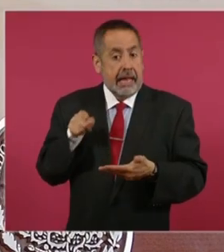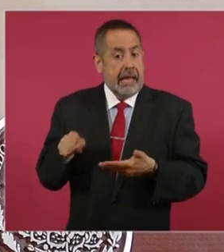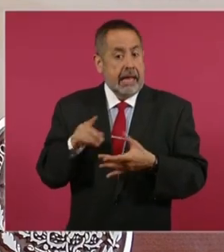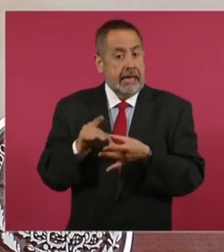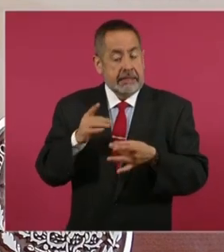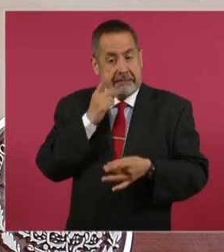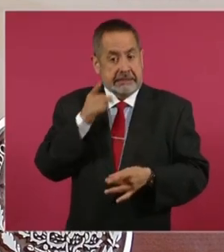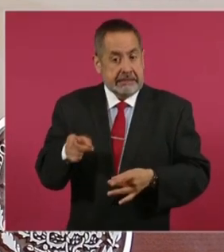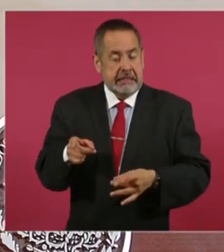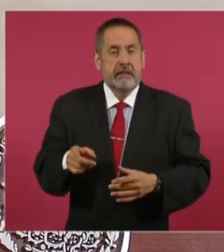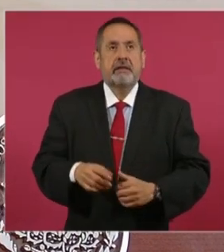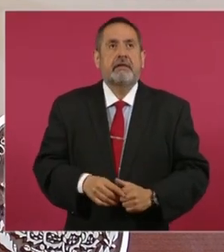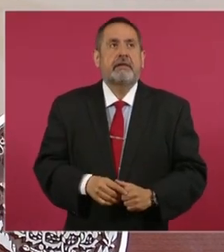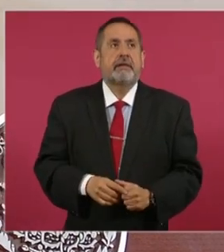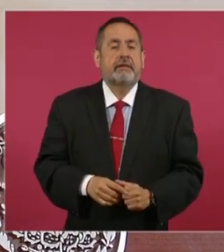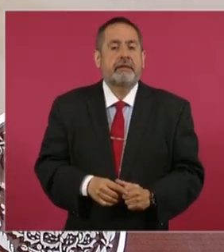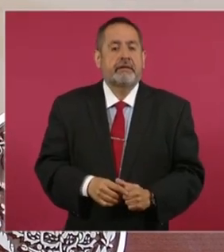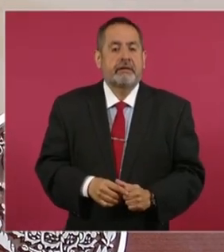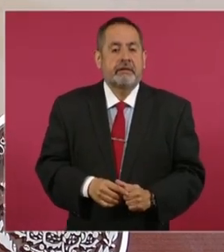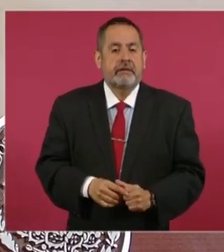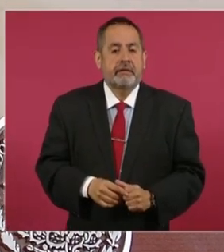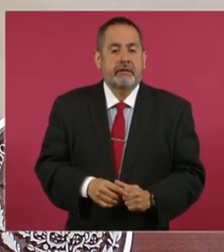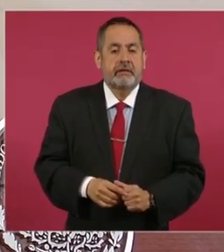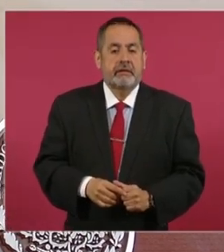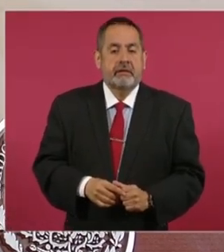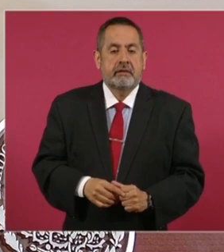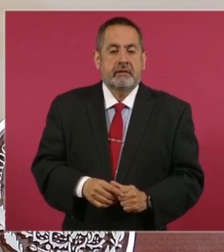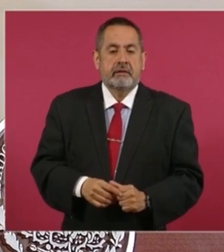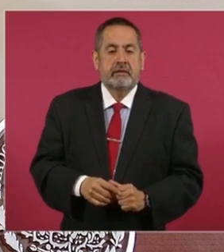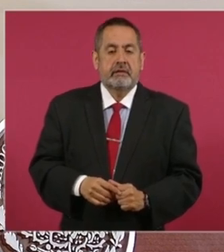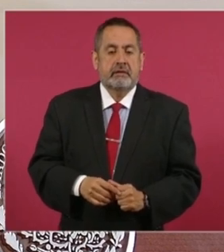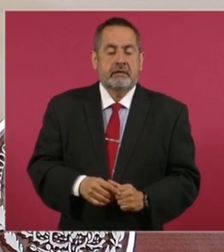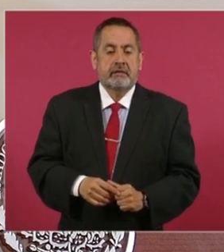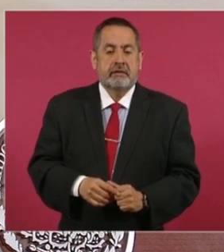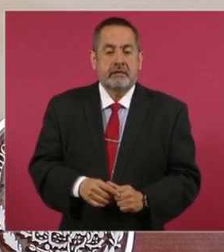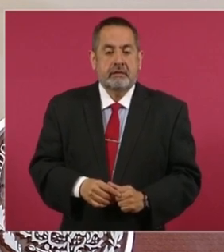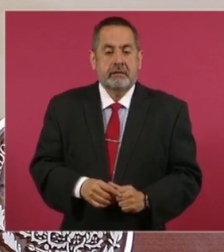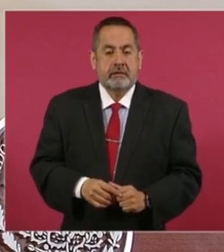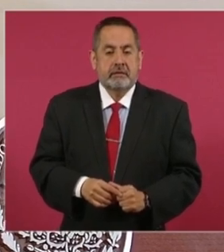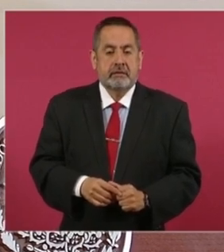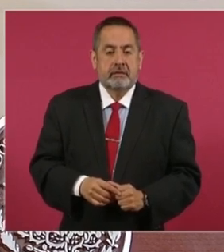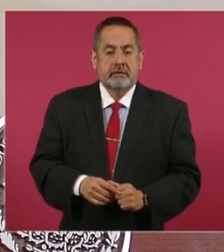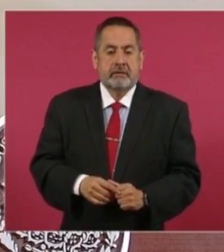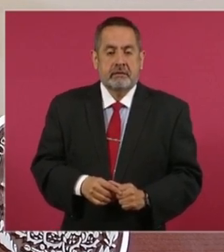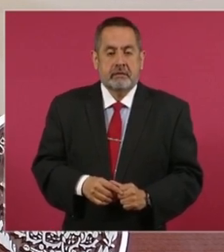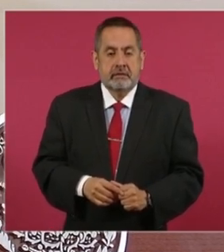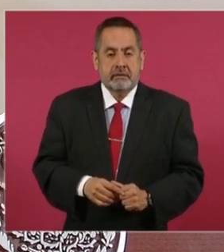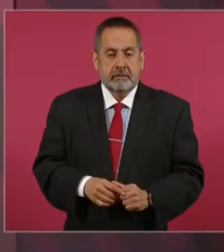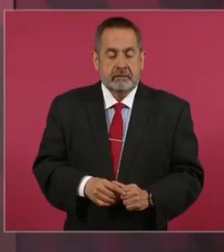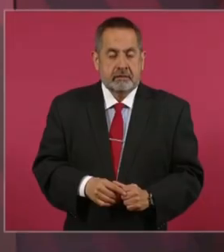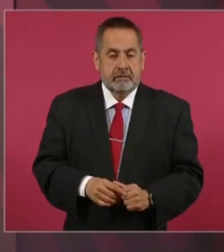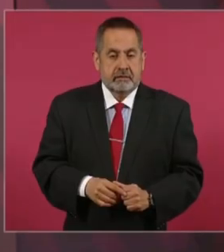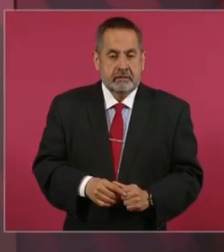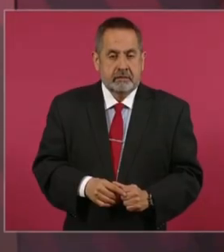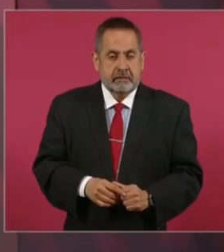uno de los que va a Tijuana